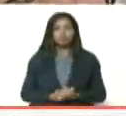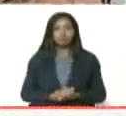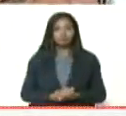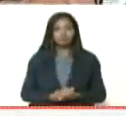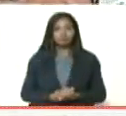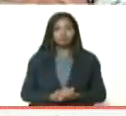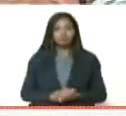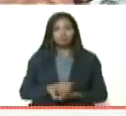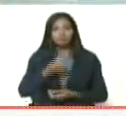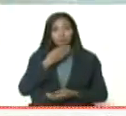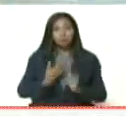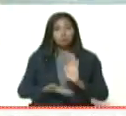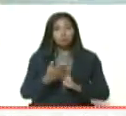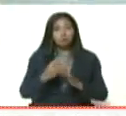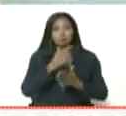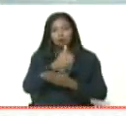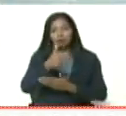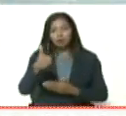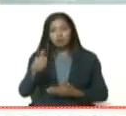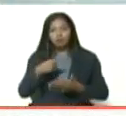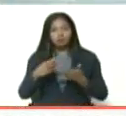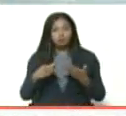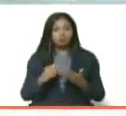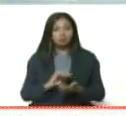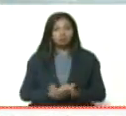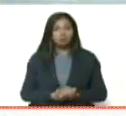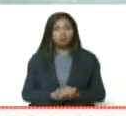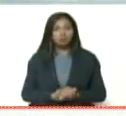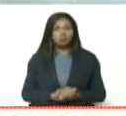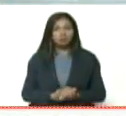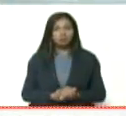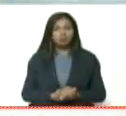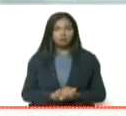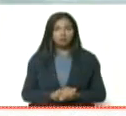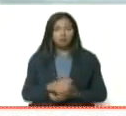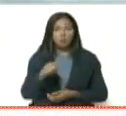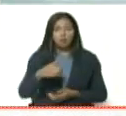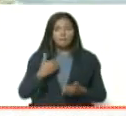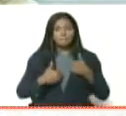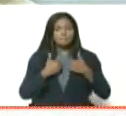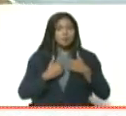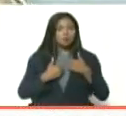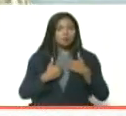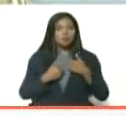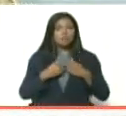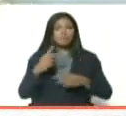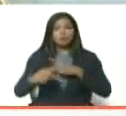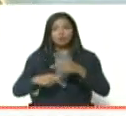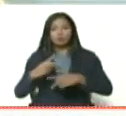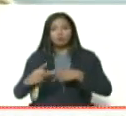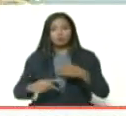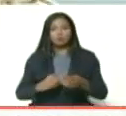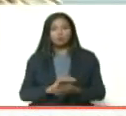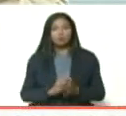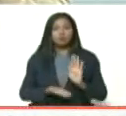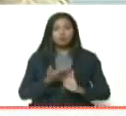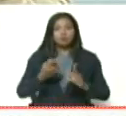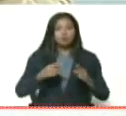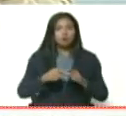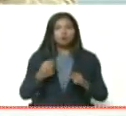Bueno, muy importante todo esto. Hoy estamos en miércoles productivo. Importante,